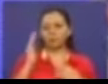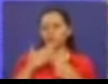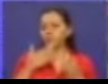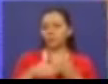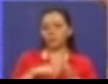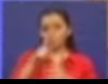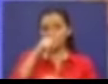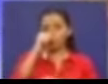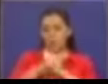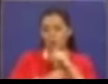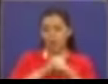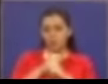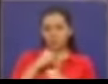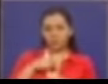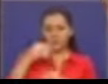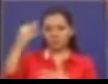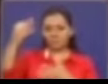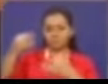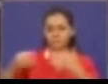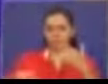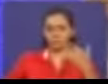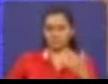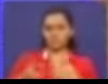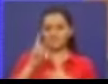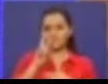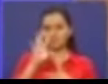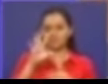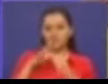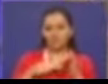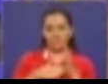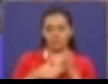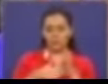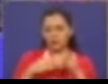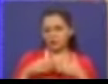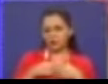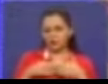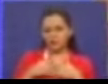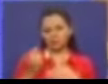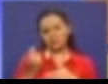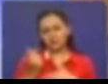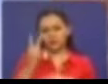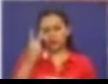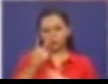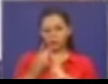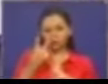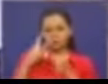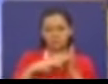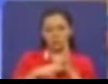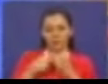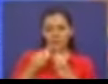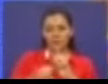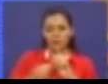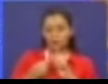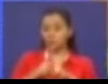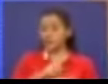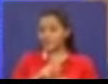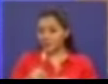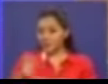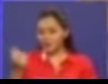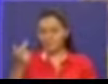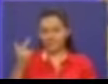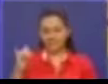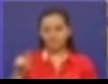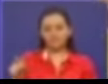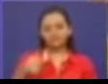precisa la información, pero más de 20 mil dólares anuales, es decir, casi 2 mil mensuales, aquí está nuestra directora de SRI, y no